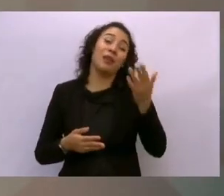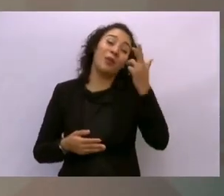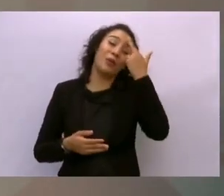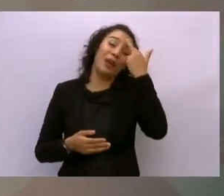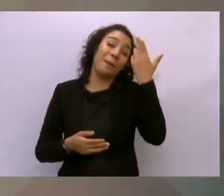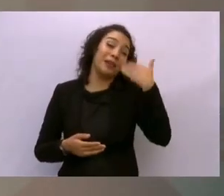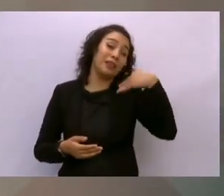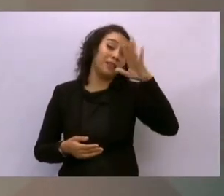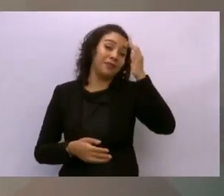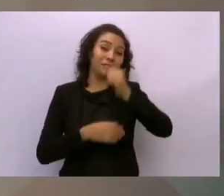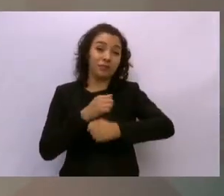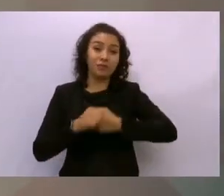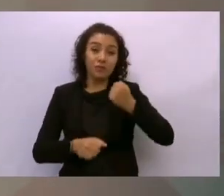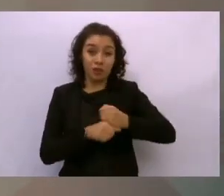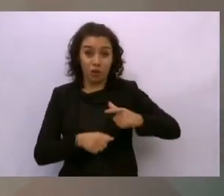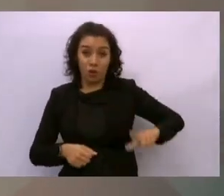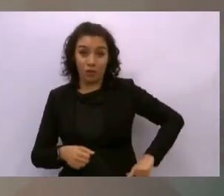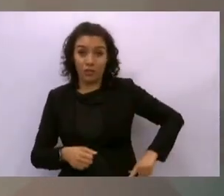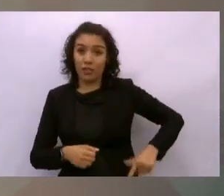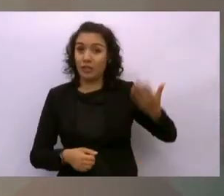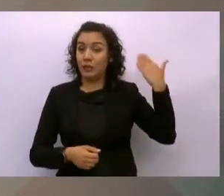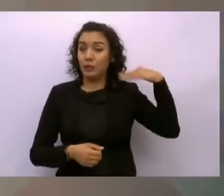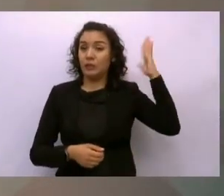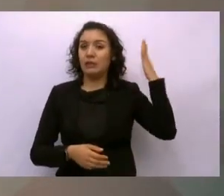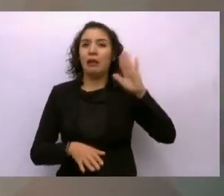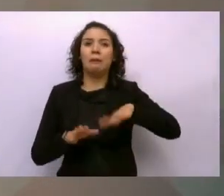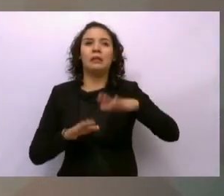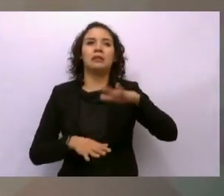gobierno a 10